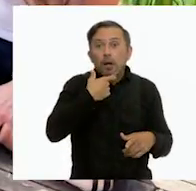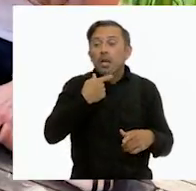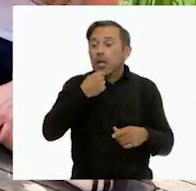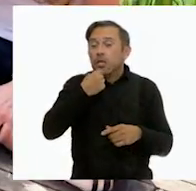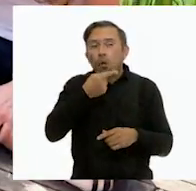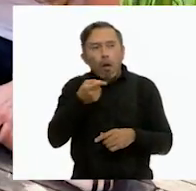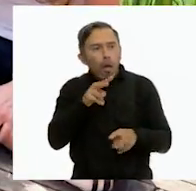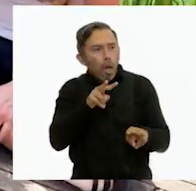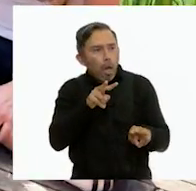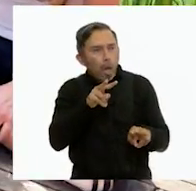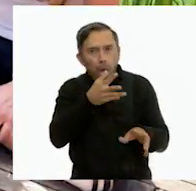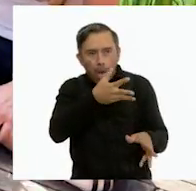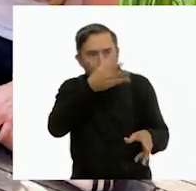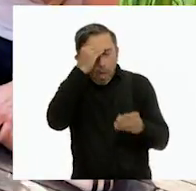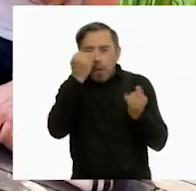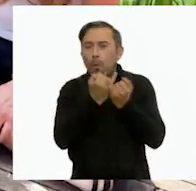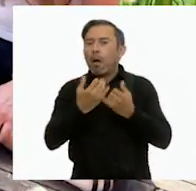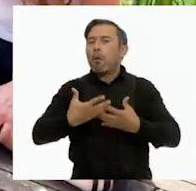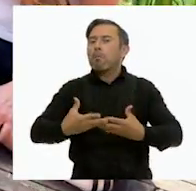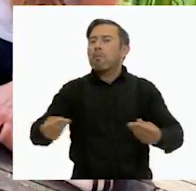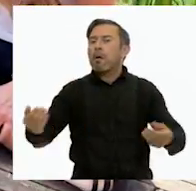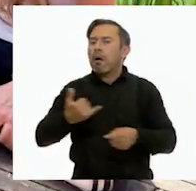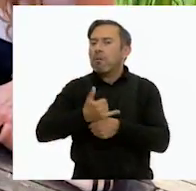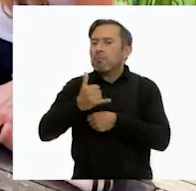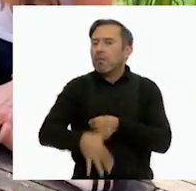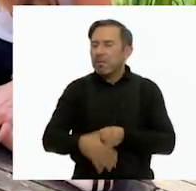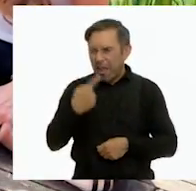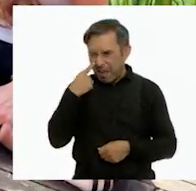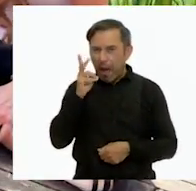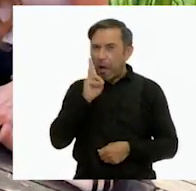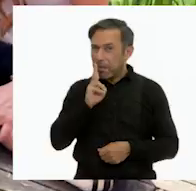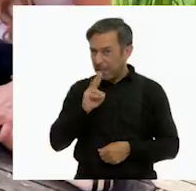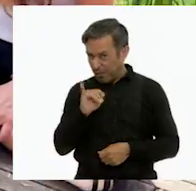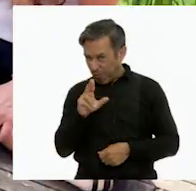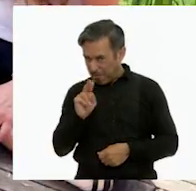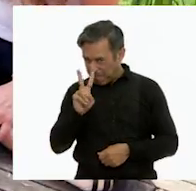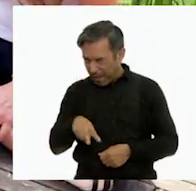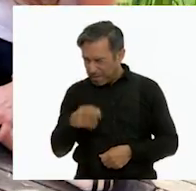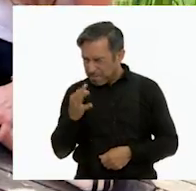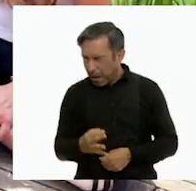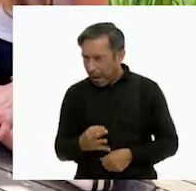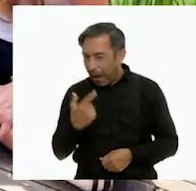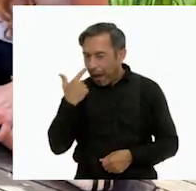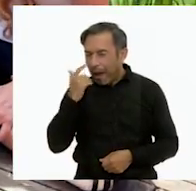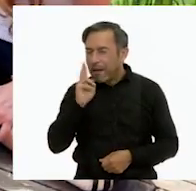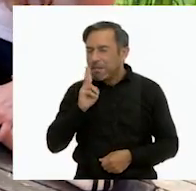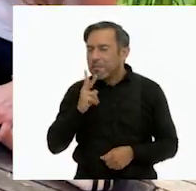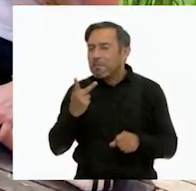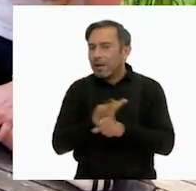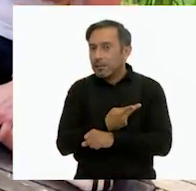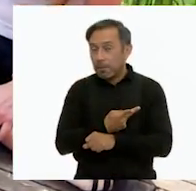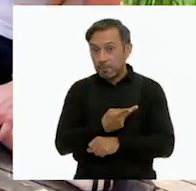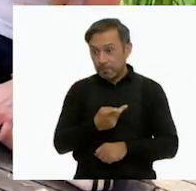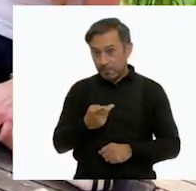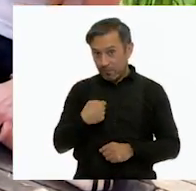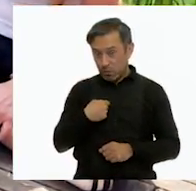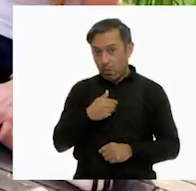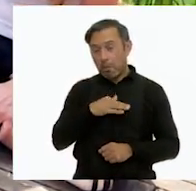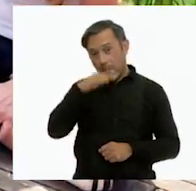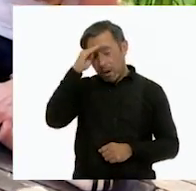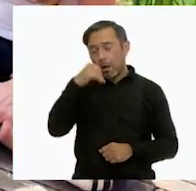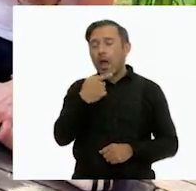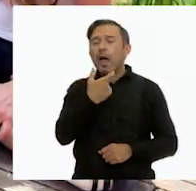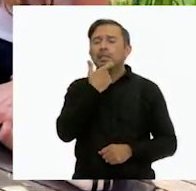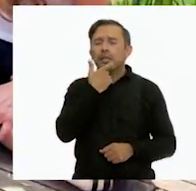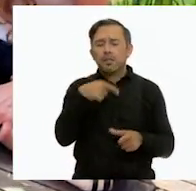diciendo. Vamos a hacer ese experimento y vamos a ver qué pasa, porque también yo quiero mostrar que aunque no sea nada significativo como las